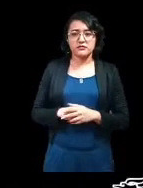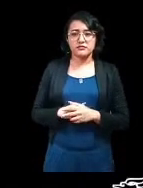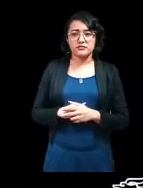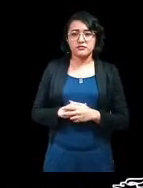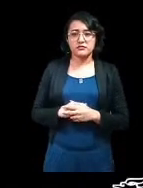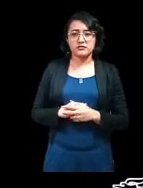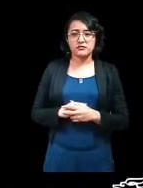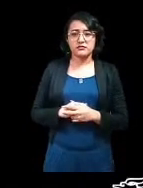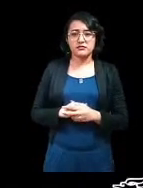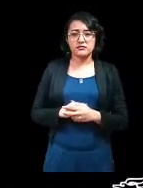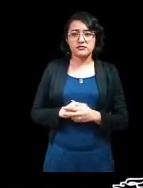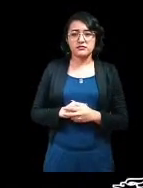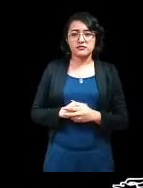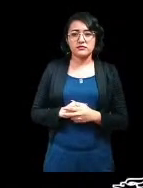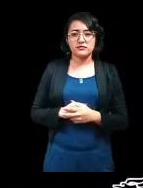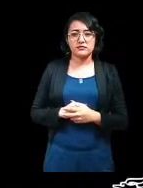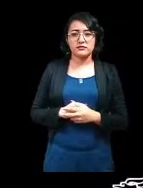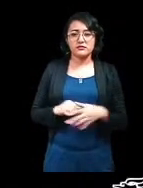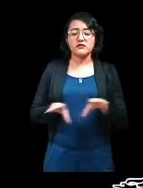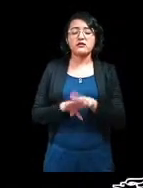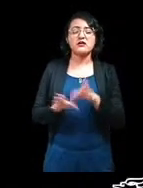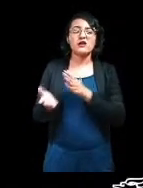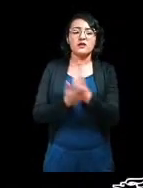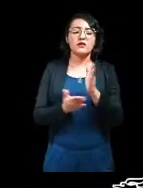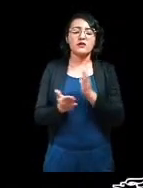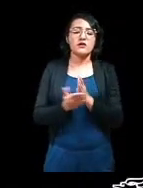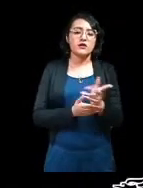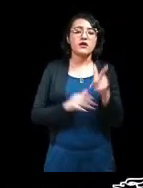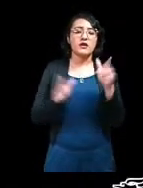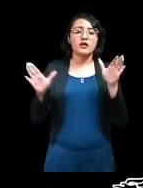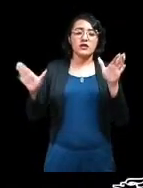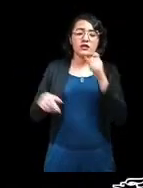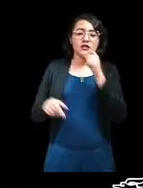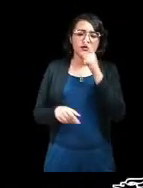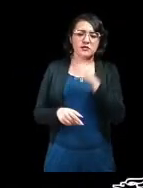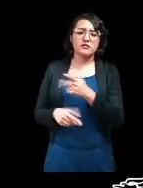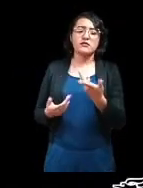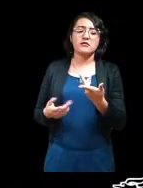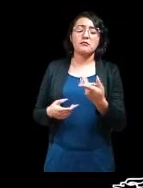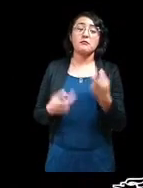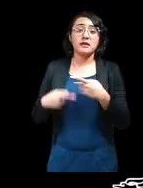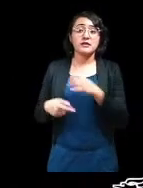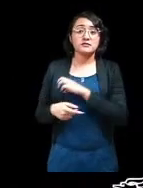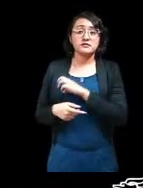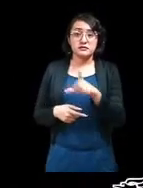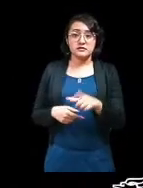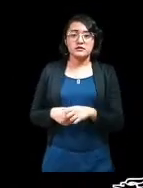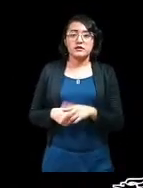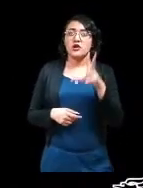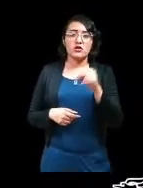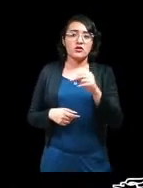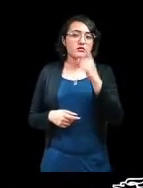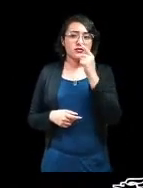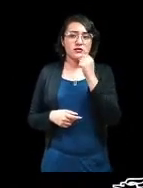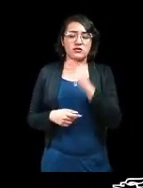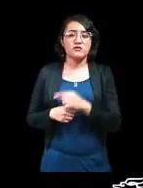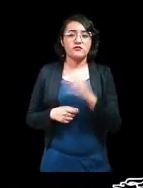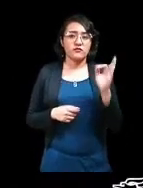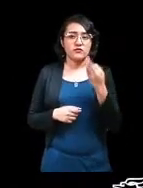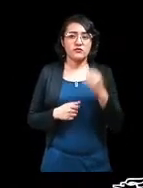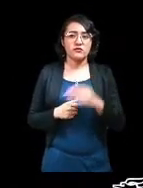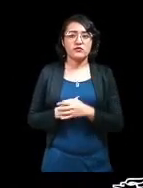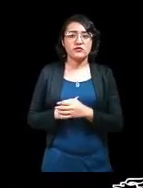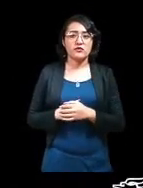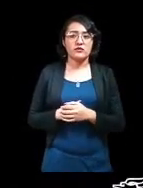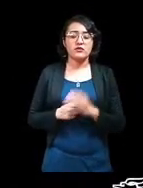tomando la temperatura en los accesos de los aeropuertos. Es personal especializado. No son policías federales o de